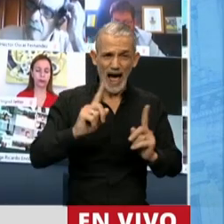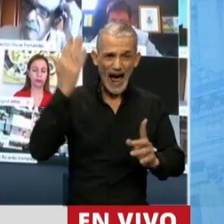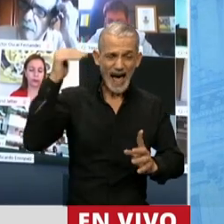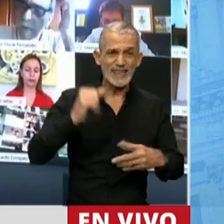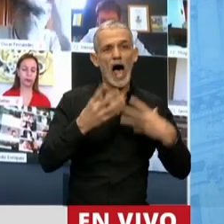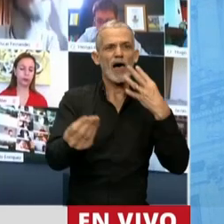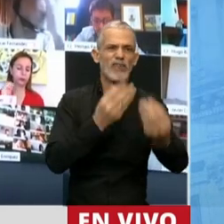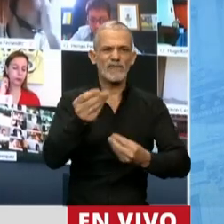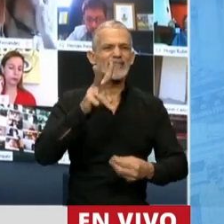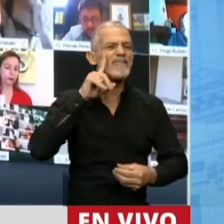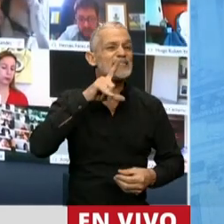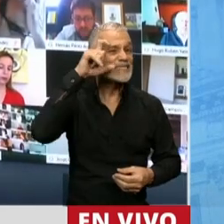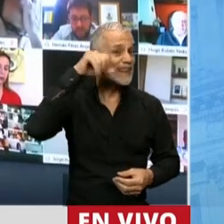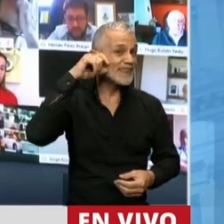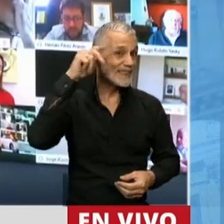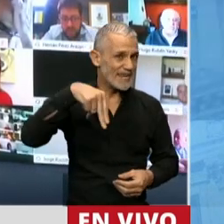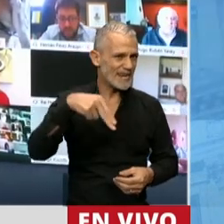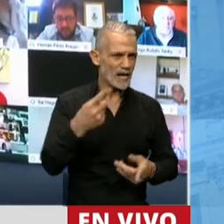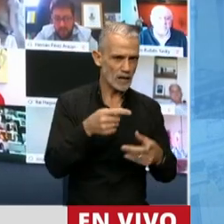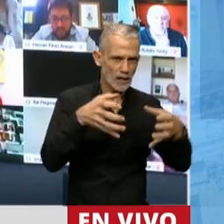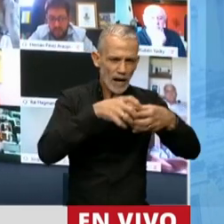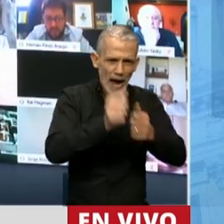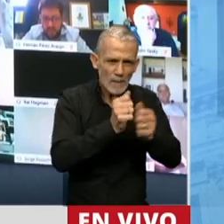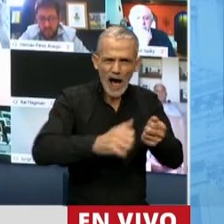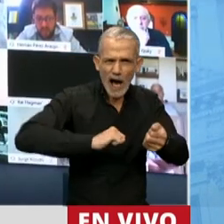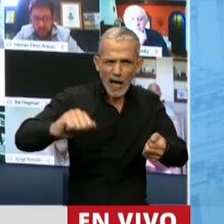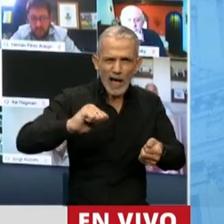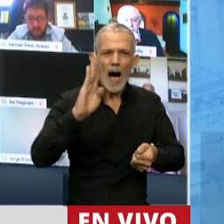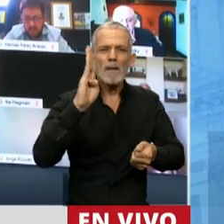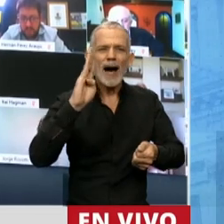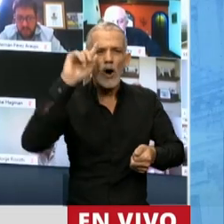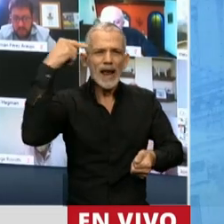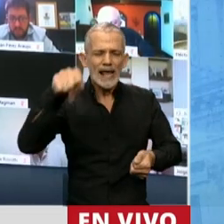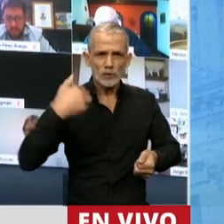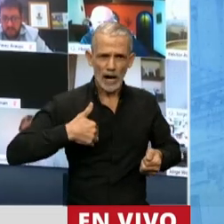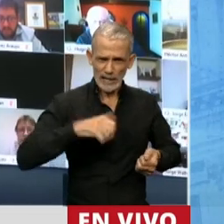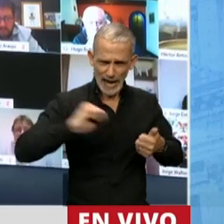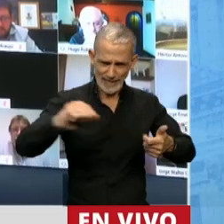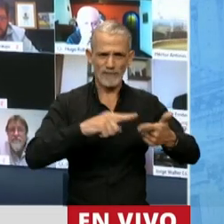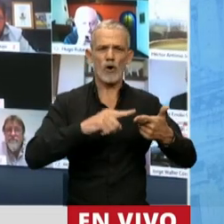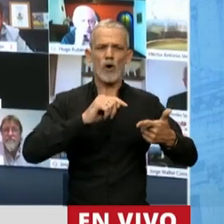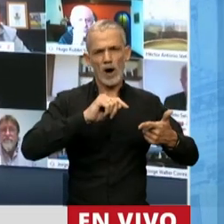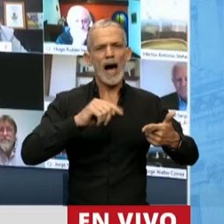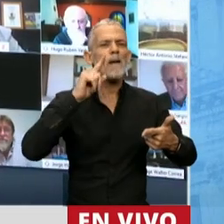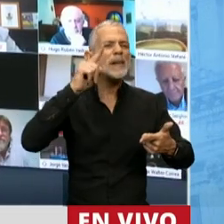a defender a Vicentín, que estafó al Banco de la Nación Argentina, que estafó